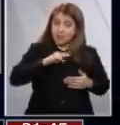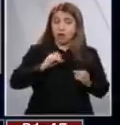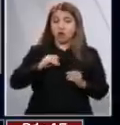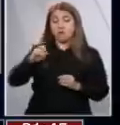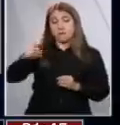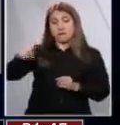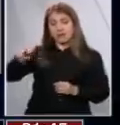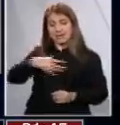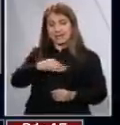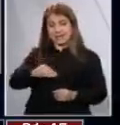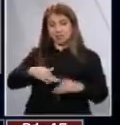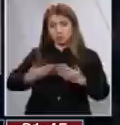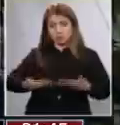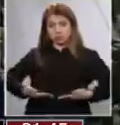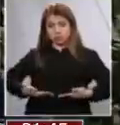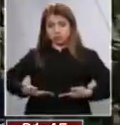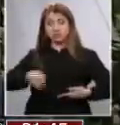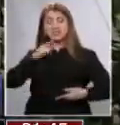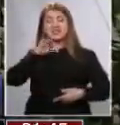al padre cuando está presente?